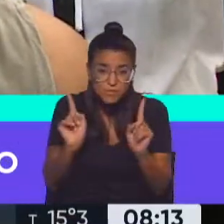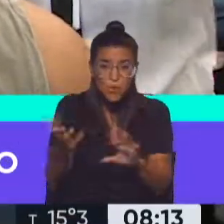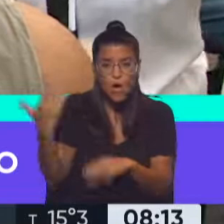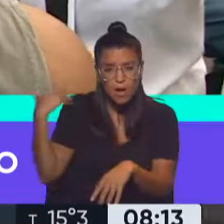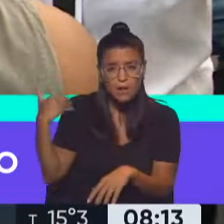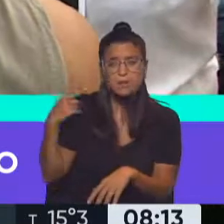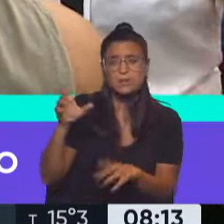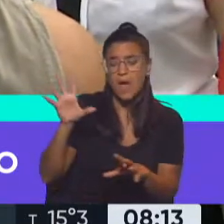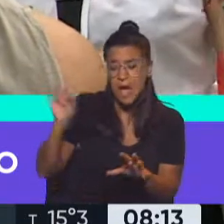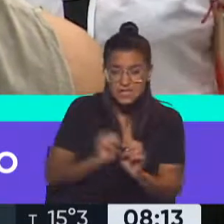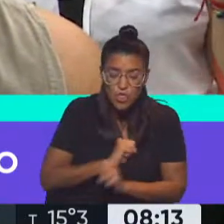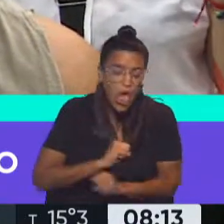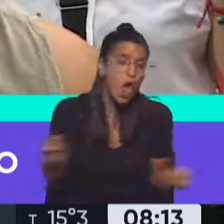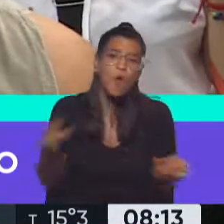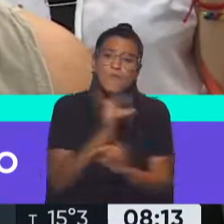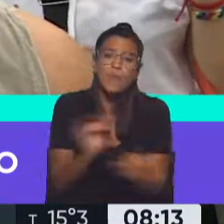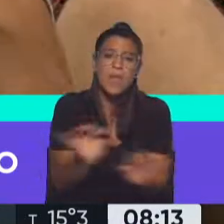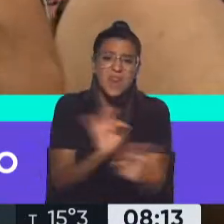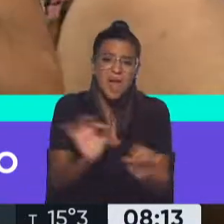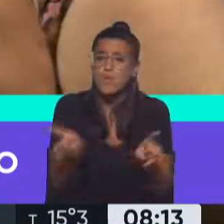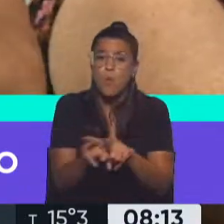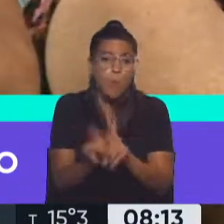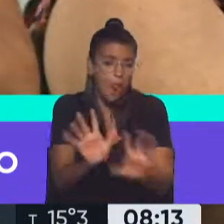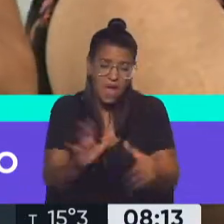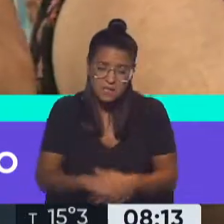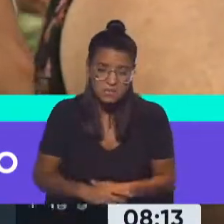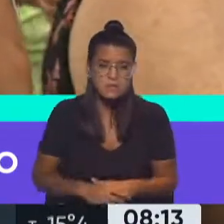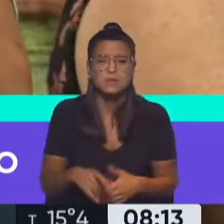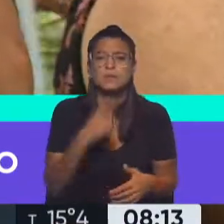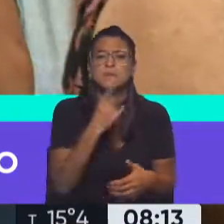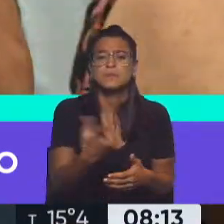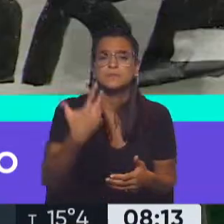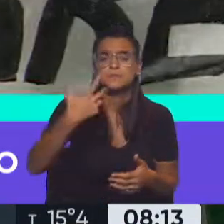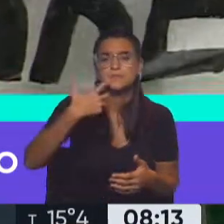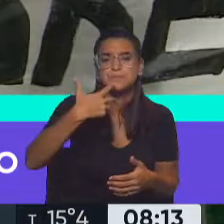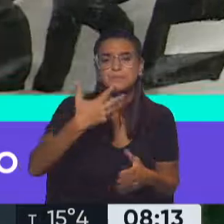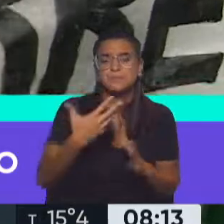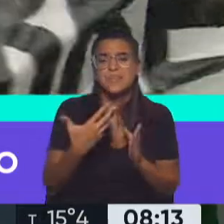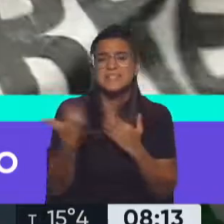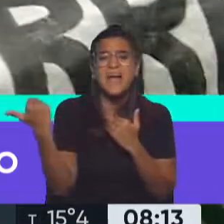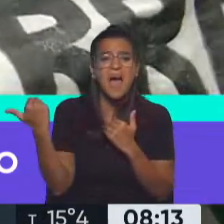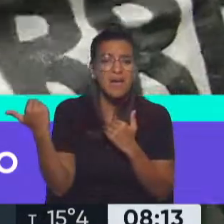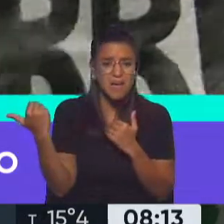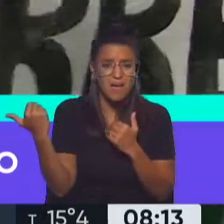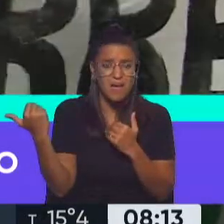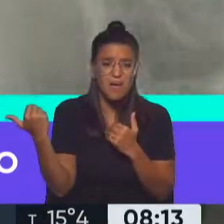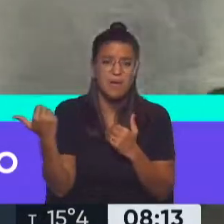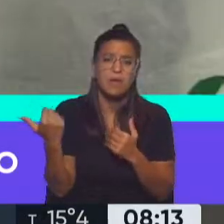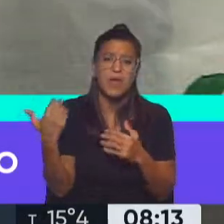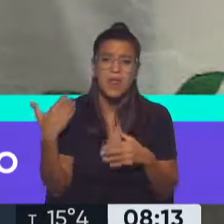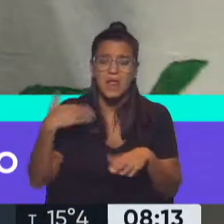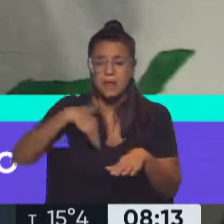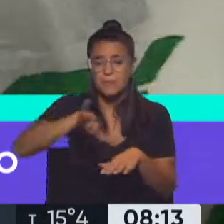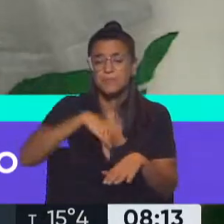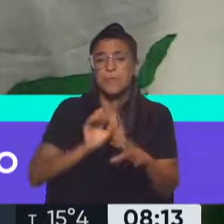traen esto así de golpe sin informar ni nada, así fue todo. Sacarían uno de los recorridos. El